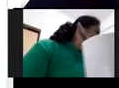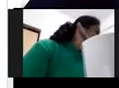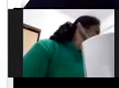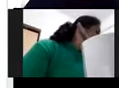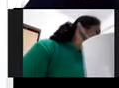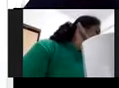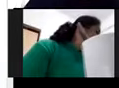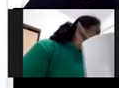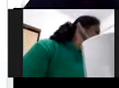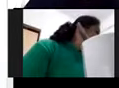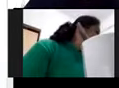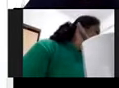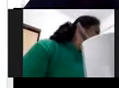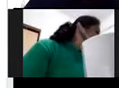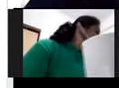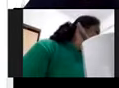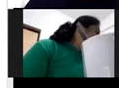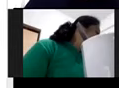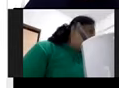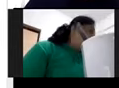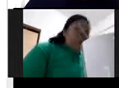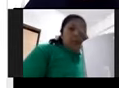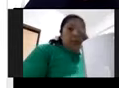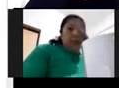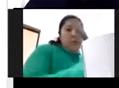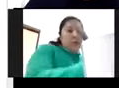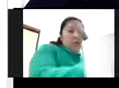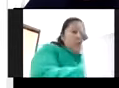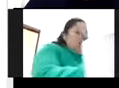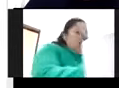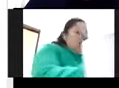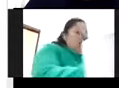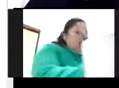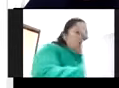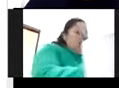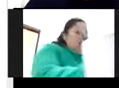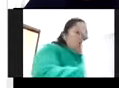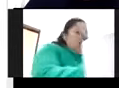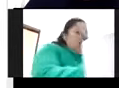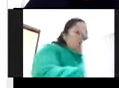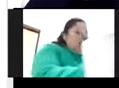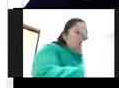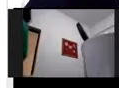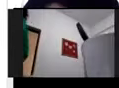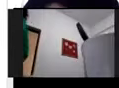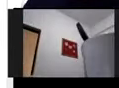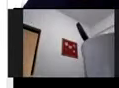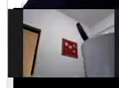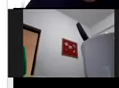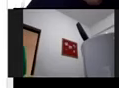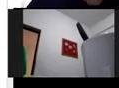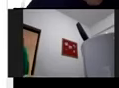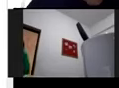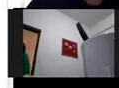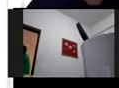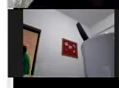fundamentalmente para resguardar todos los procedimientos de la contratación y se afirman en general en el propio